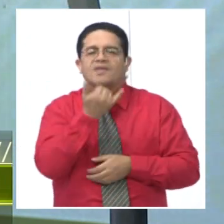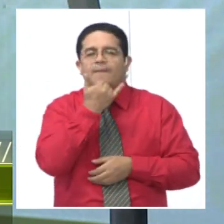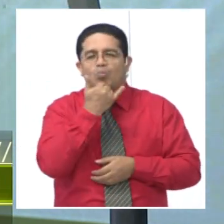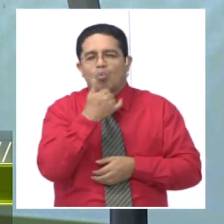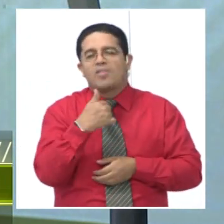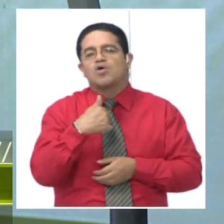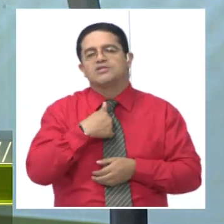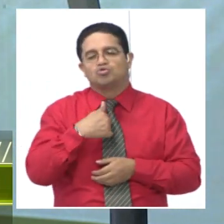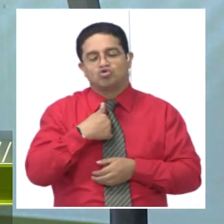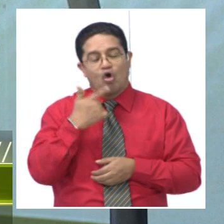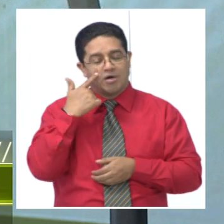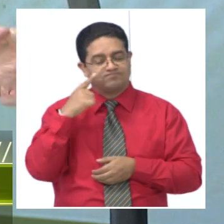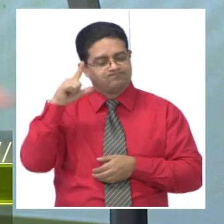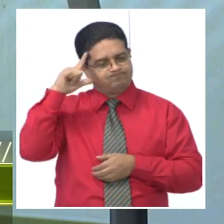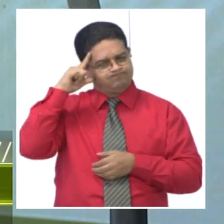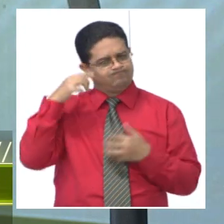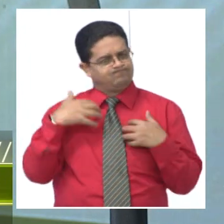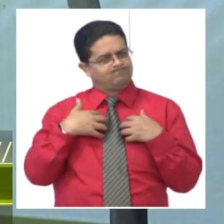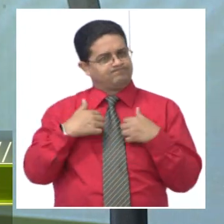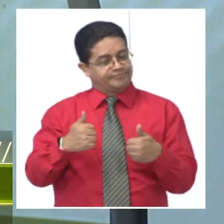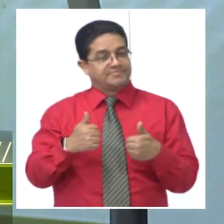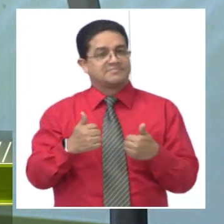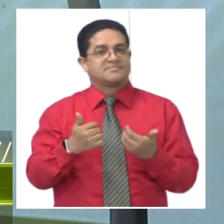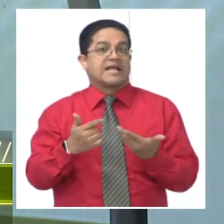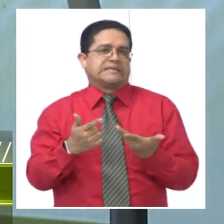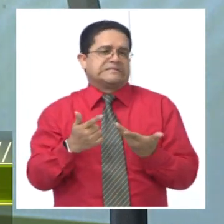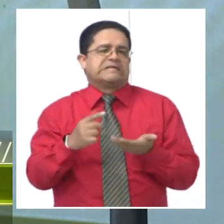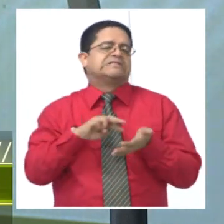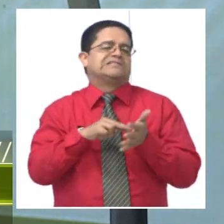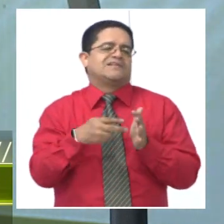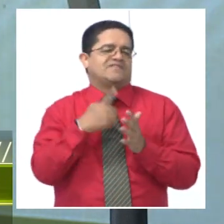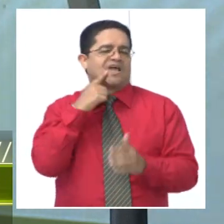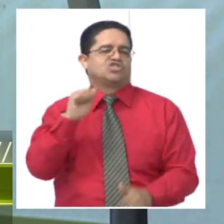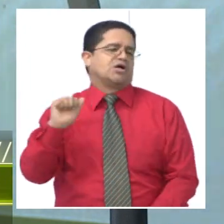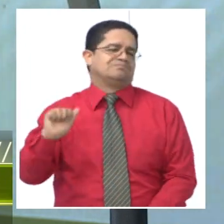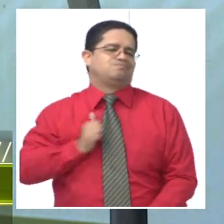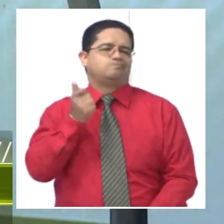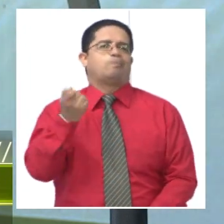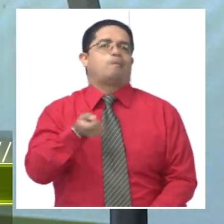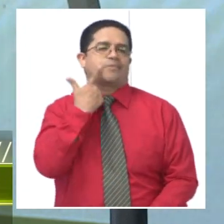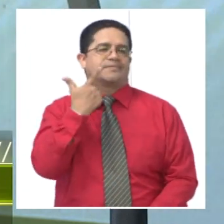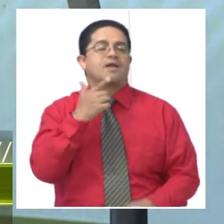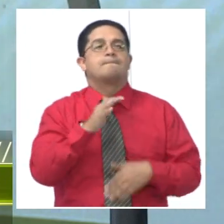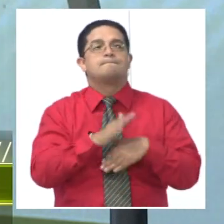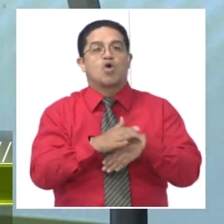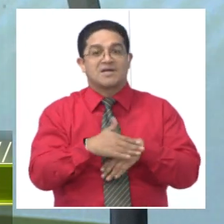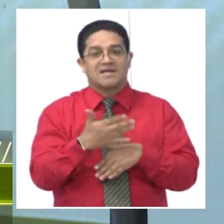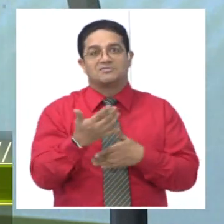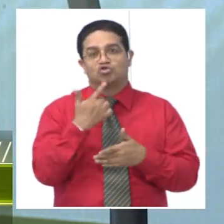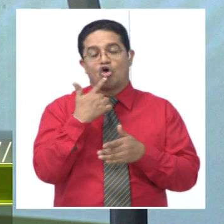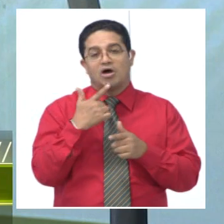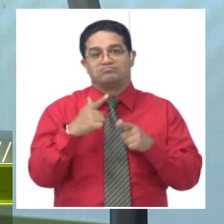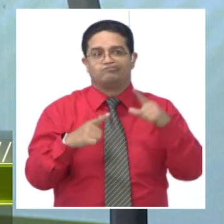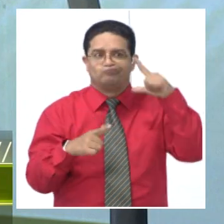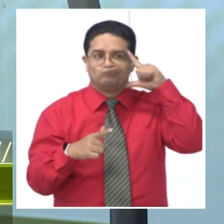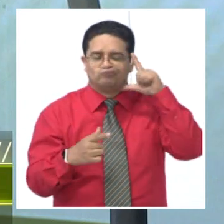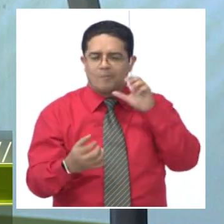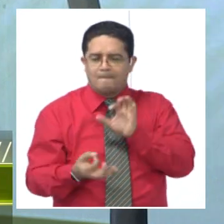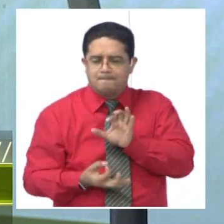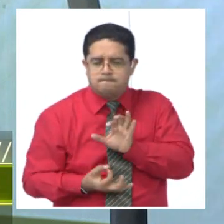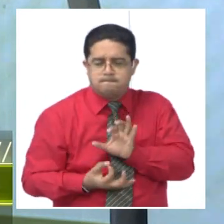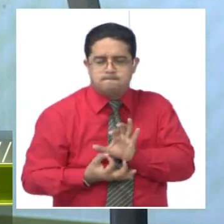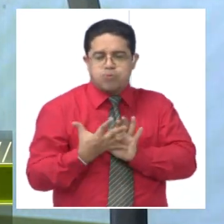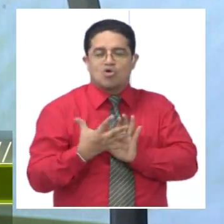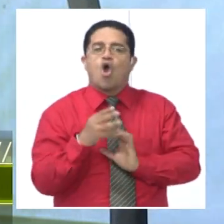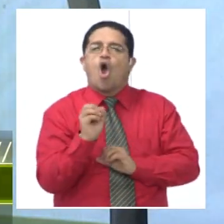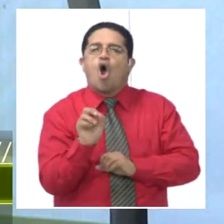mi microbioma sea saludable? No automedicarme, porque cada vez que yo coloco un óvulo con una sustancia que destruya bacterias u hongos,